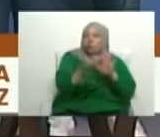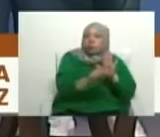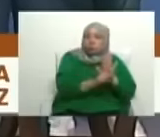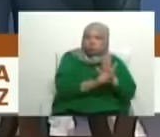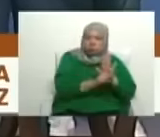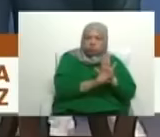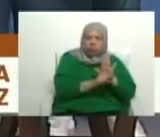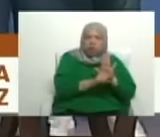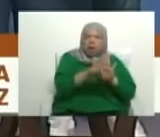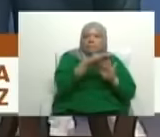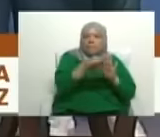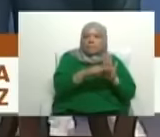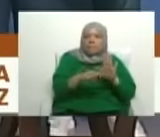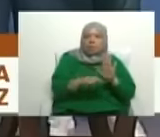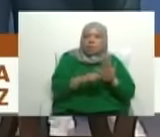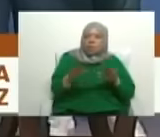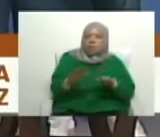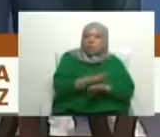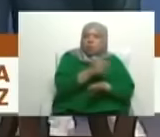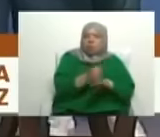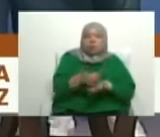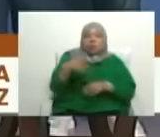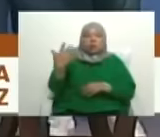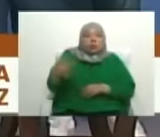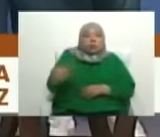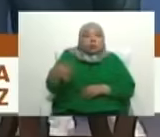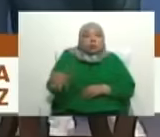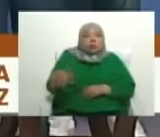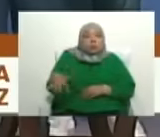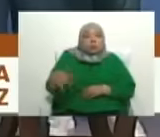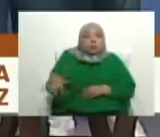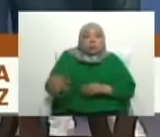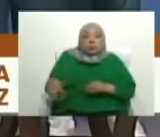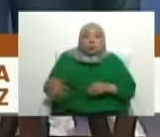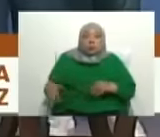grave. Es sumamente grave porque